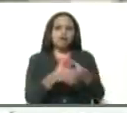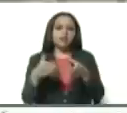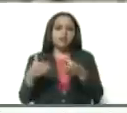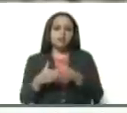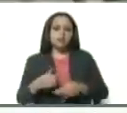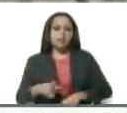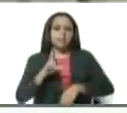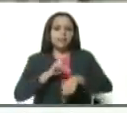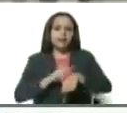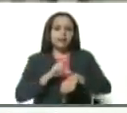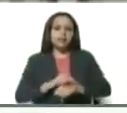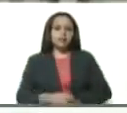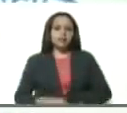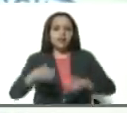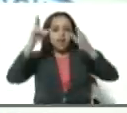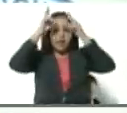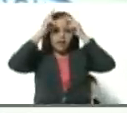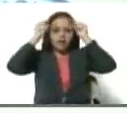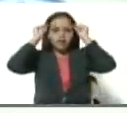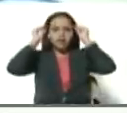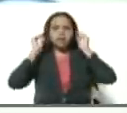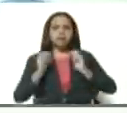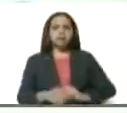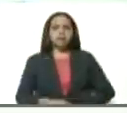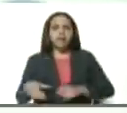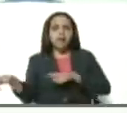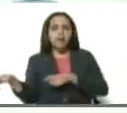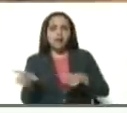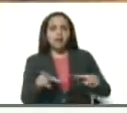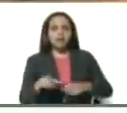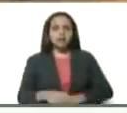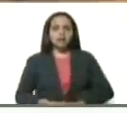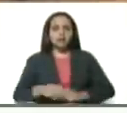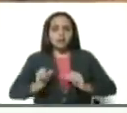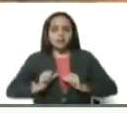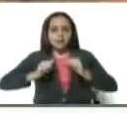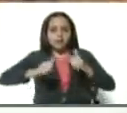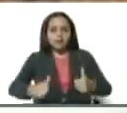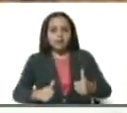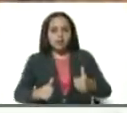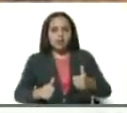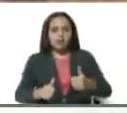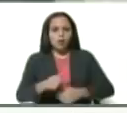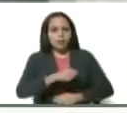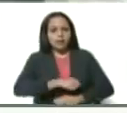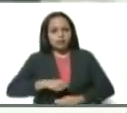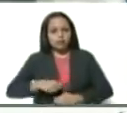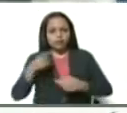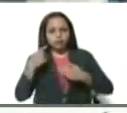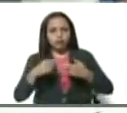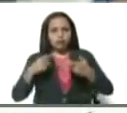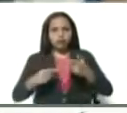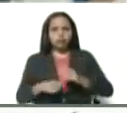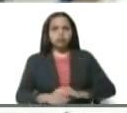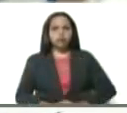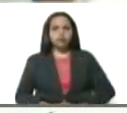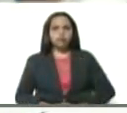de médicos, enfermeras, listos para comenzar las intervenciones quirúrgicas de